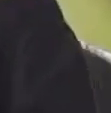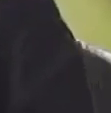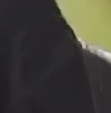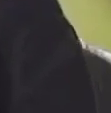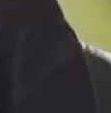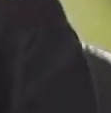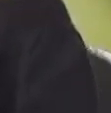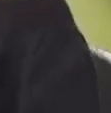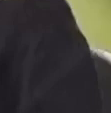Michelle